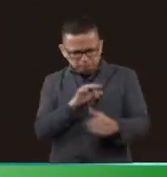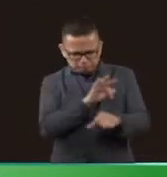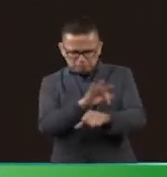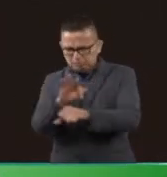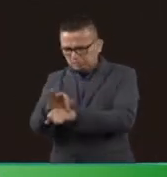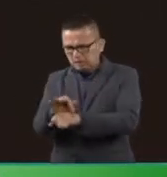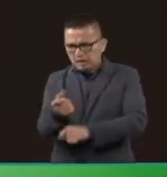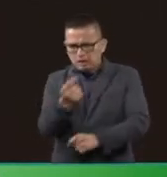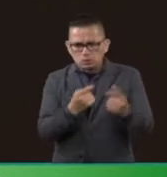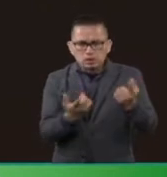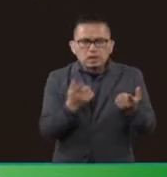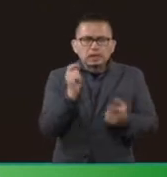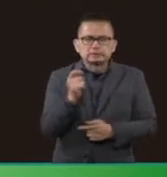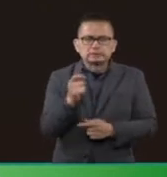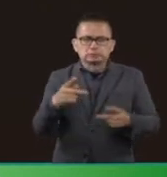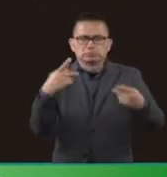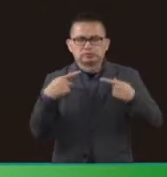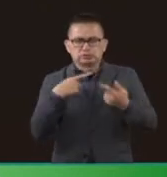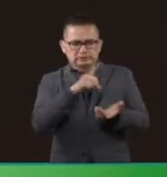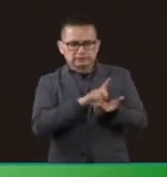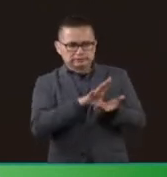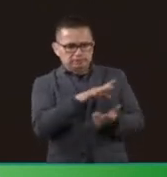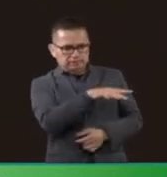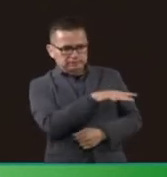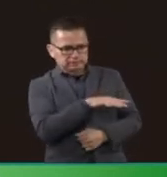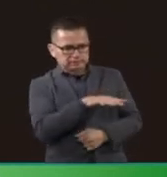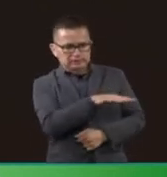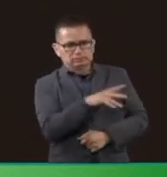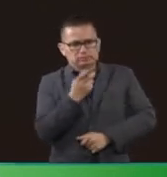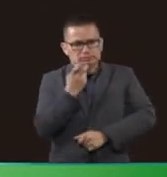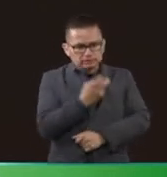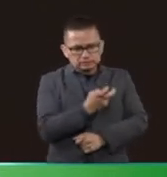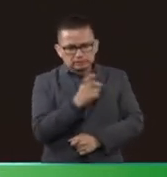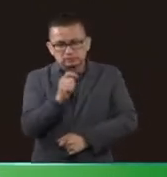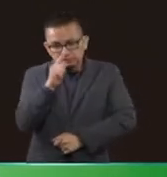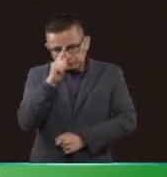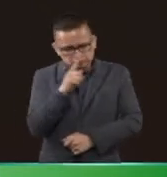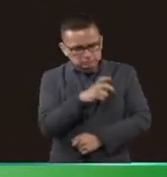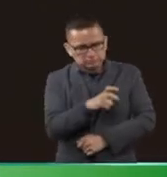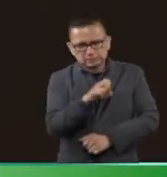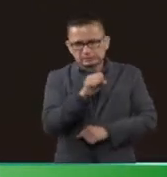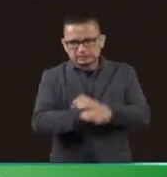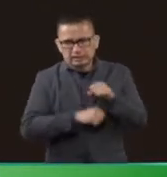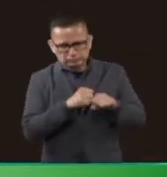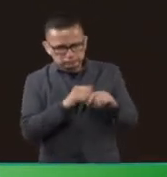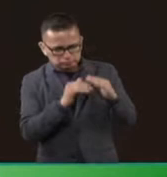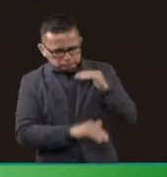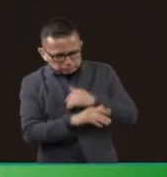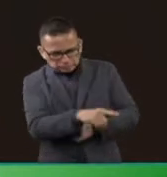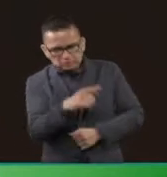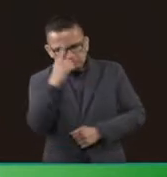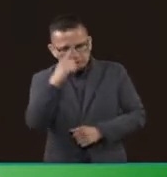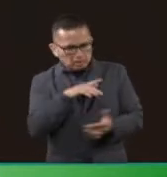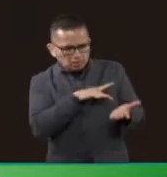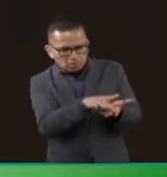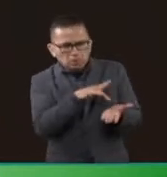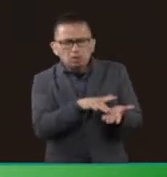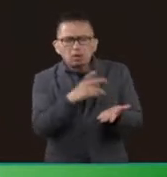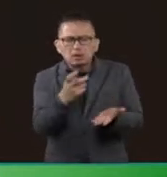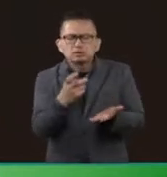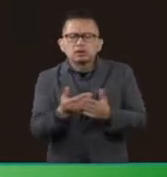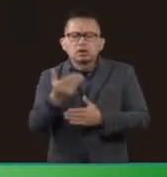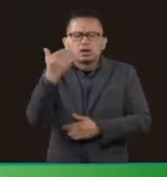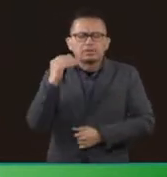años Claro está en cuestión de un apoyo económico que ya se viene manejando desde la administración